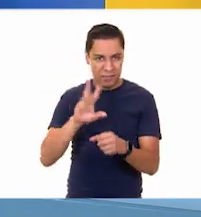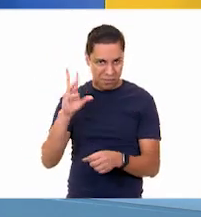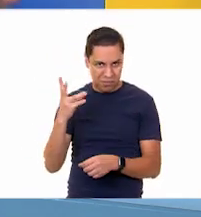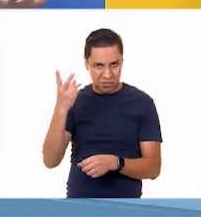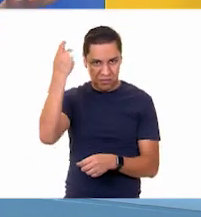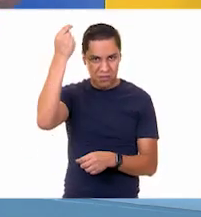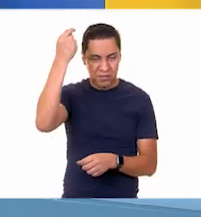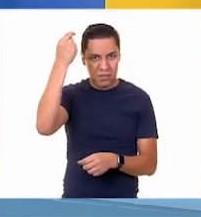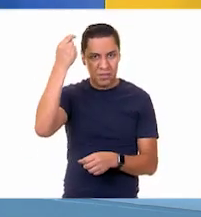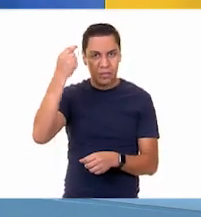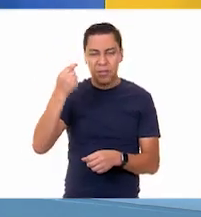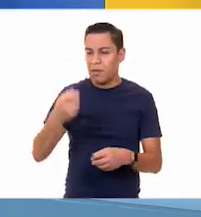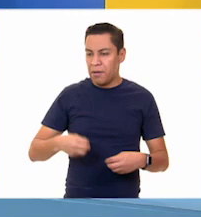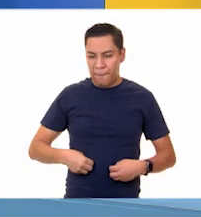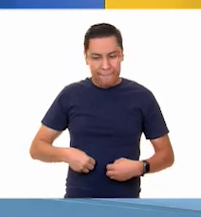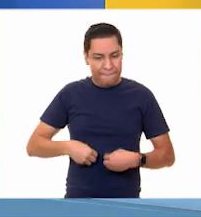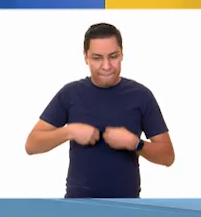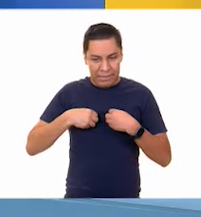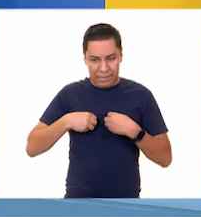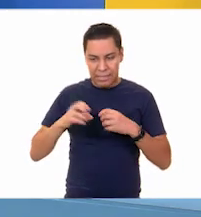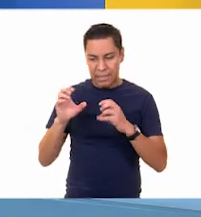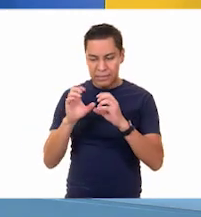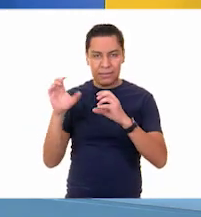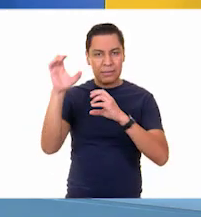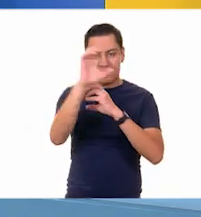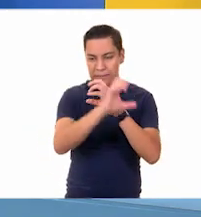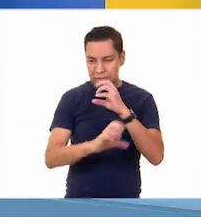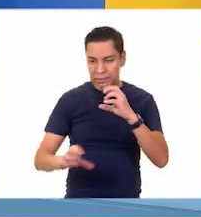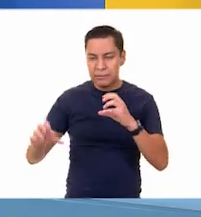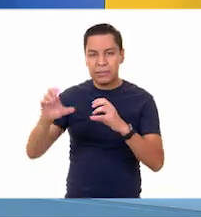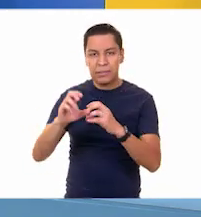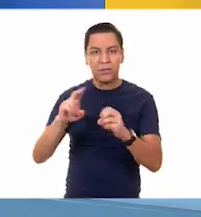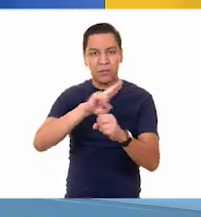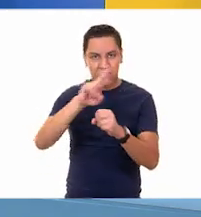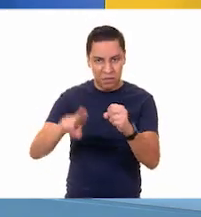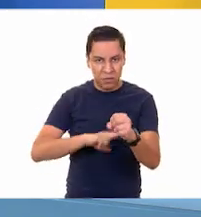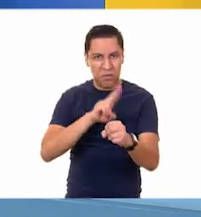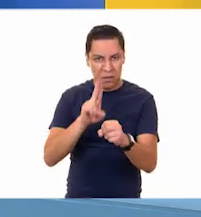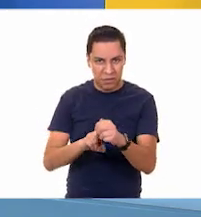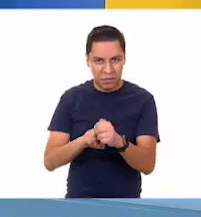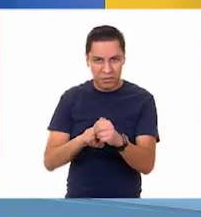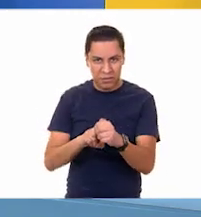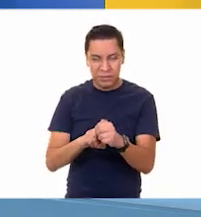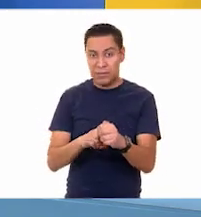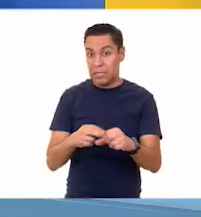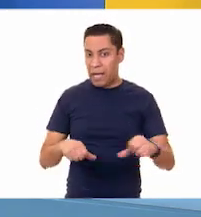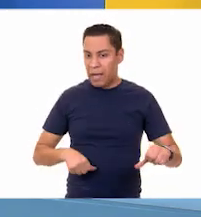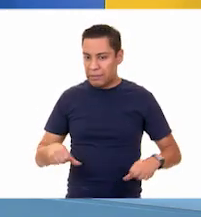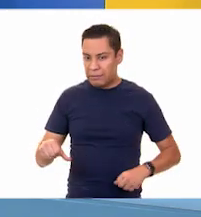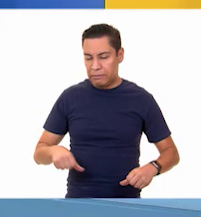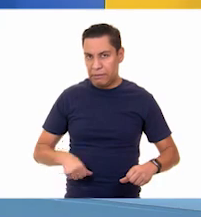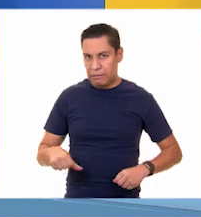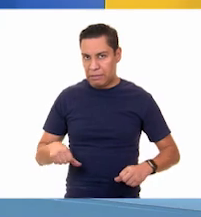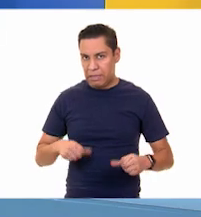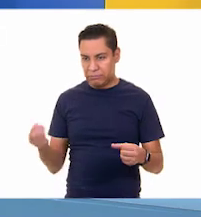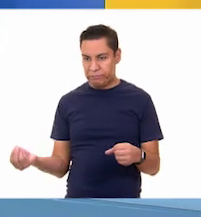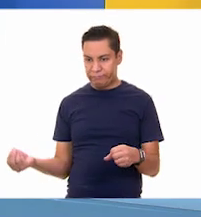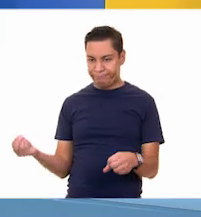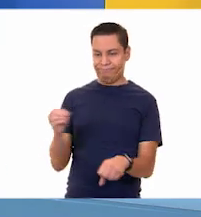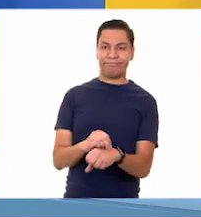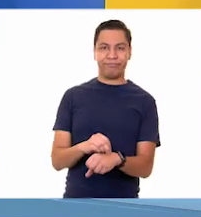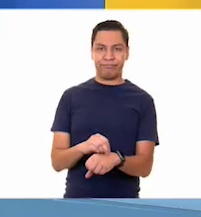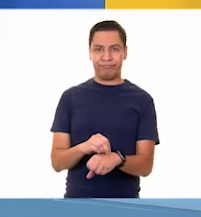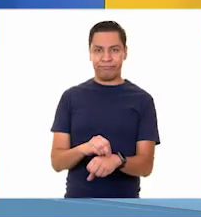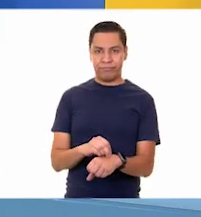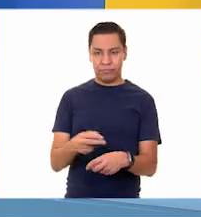que todo en la vida forma parte de un ciclo natural. De modo que cuando introducimos actividades externas a este ciclo, como la